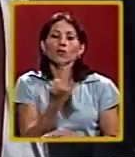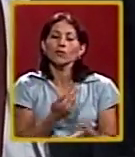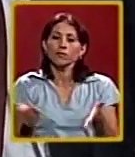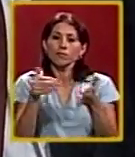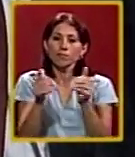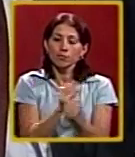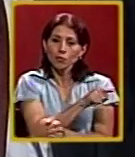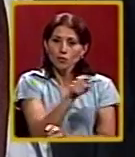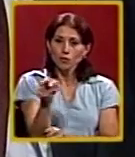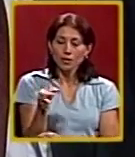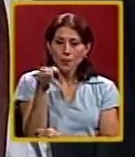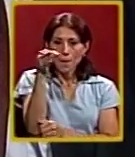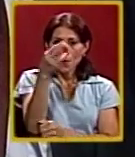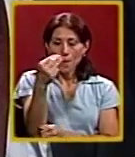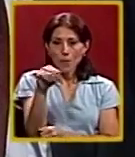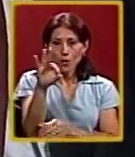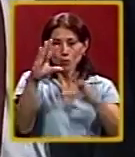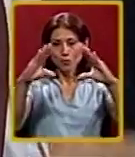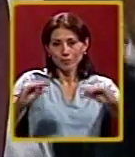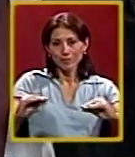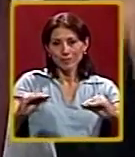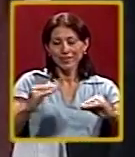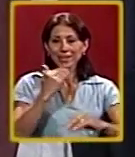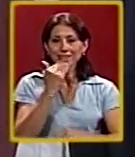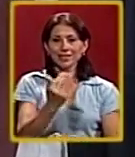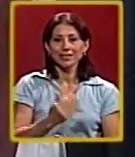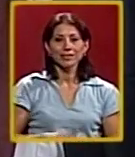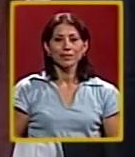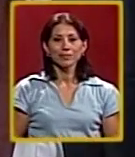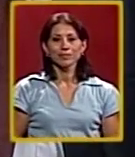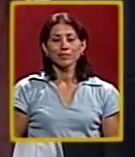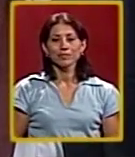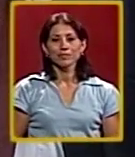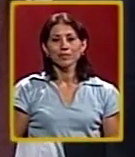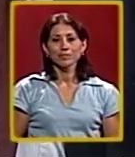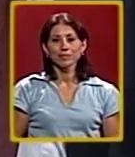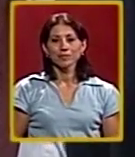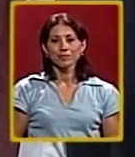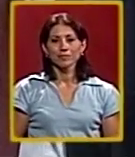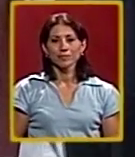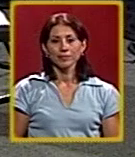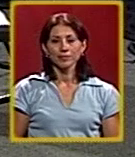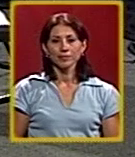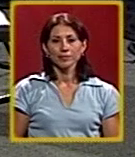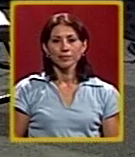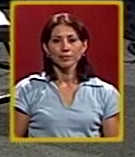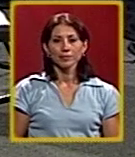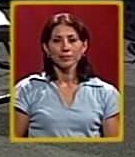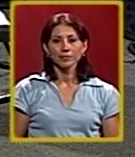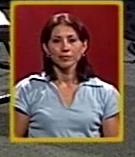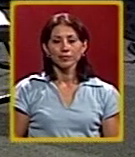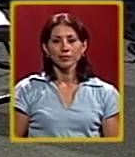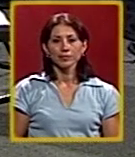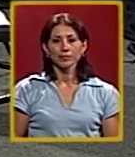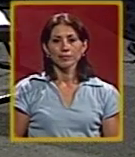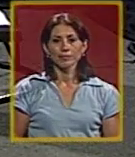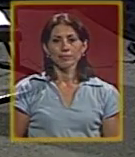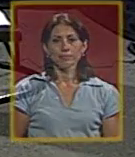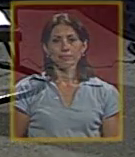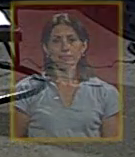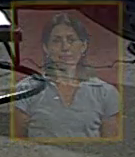nuevo con ustedes el próximo miércoles a las 9. Gracias. Muchas gracias. Nos quedamos unos minutitos aquí.